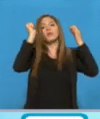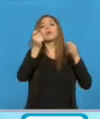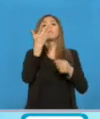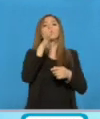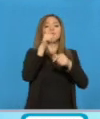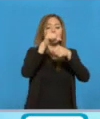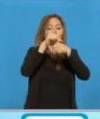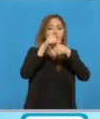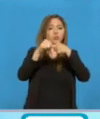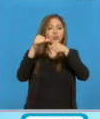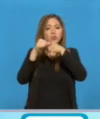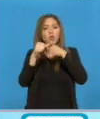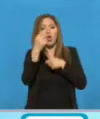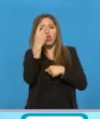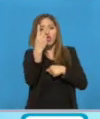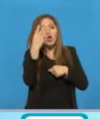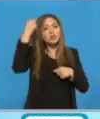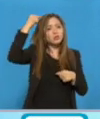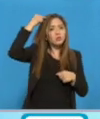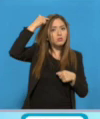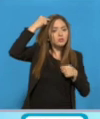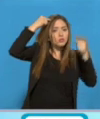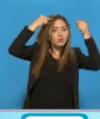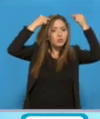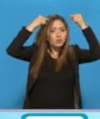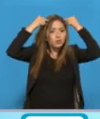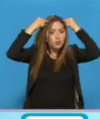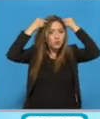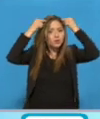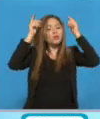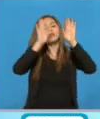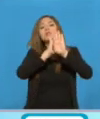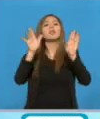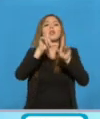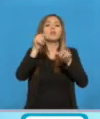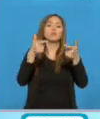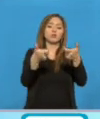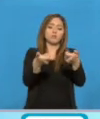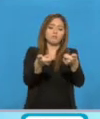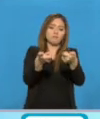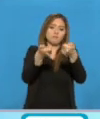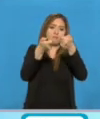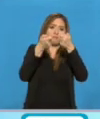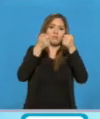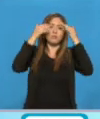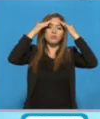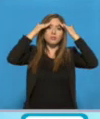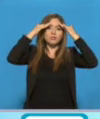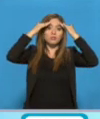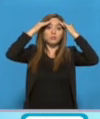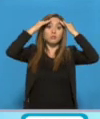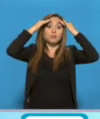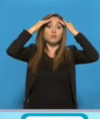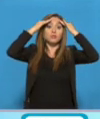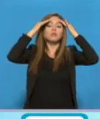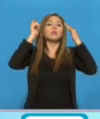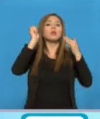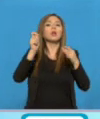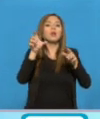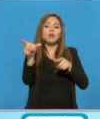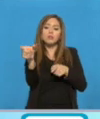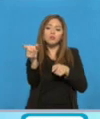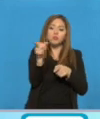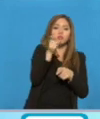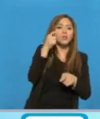centímetros aproximadamente, una de cada lado, con anestesia local. Y se tracciona desde donde está la cola de la ceja, o la parte más,